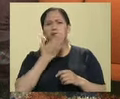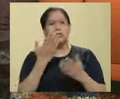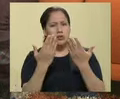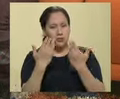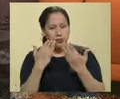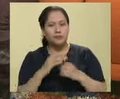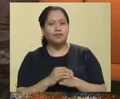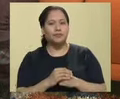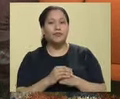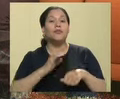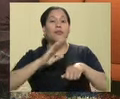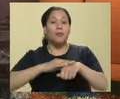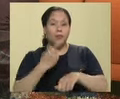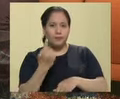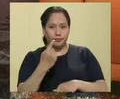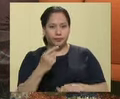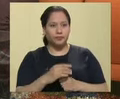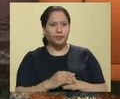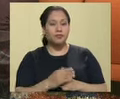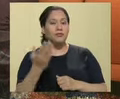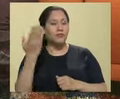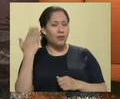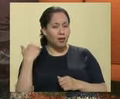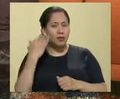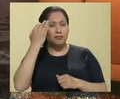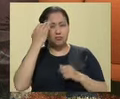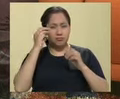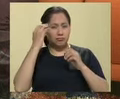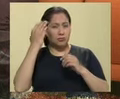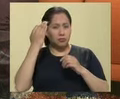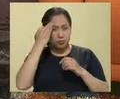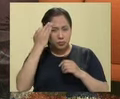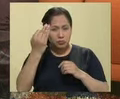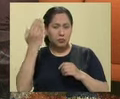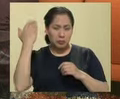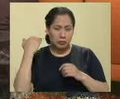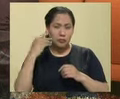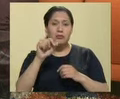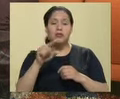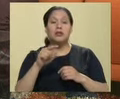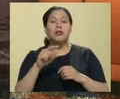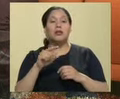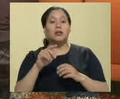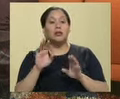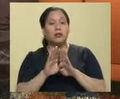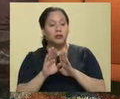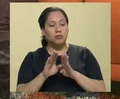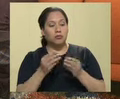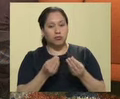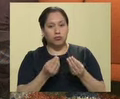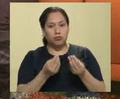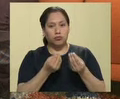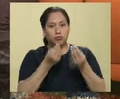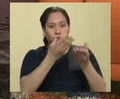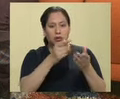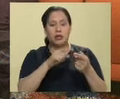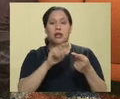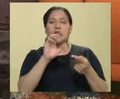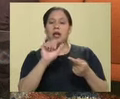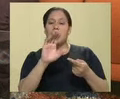es porque desde hace mucho tiempo se ha insistido en no dar nada que tenga ácido